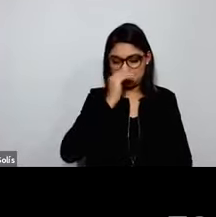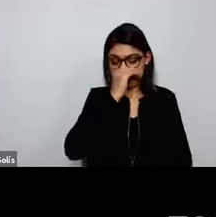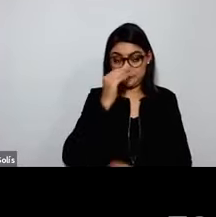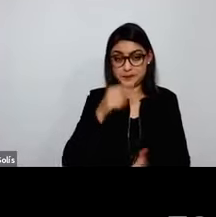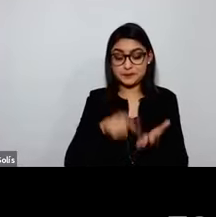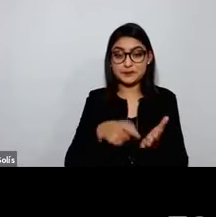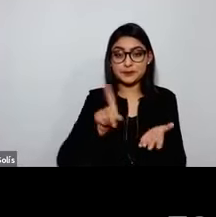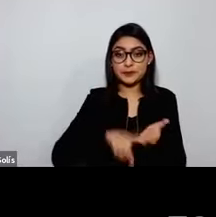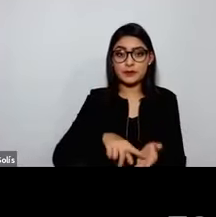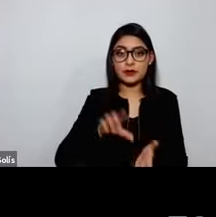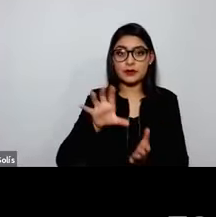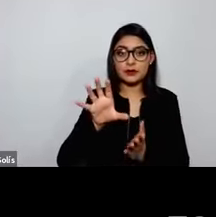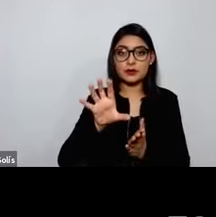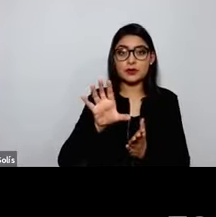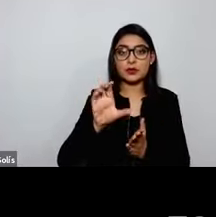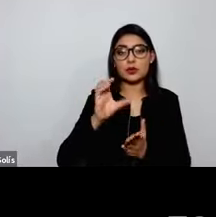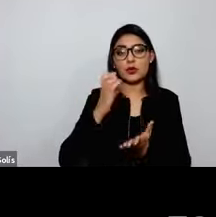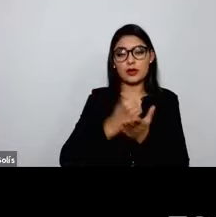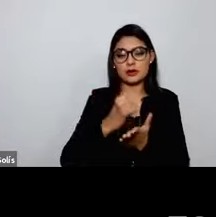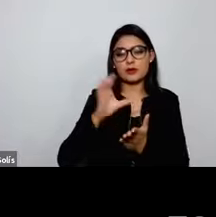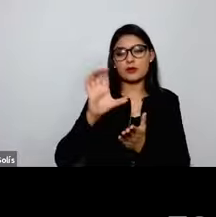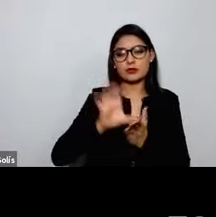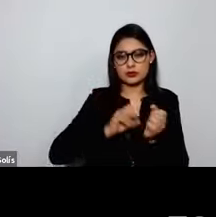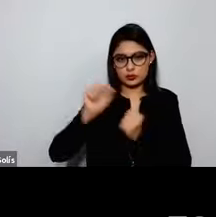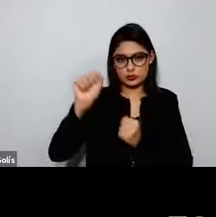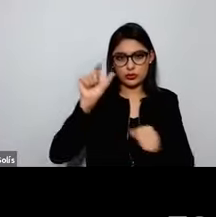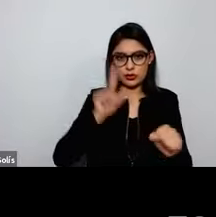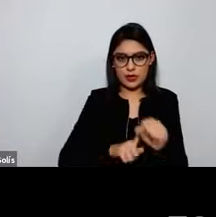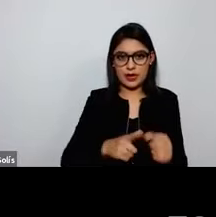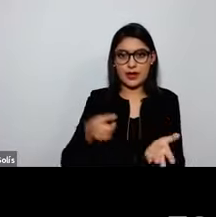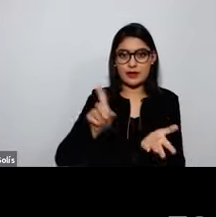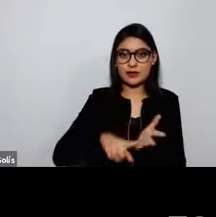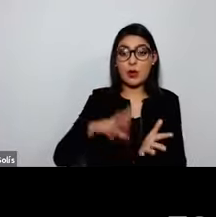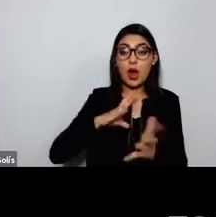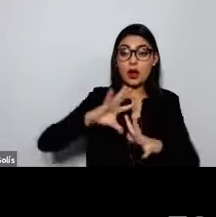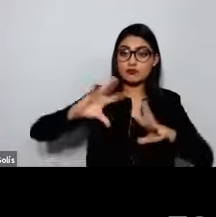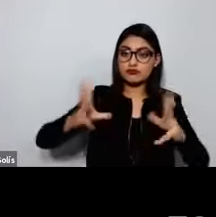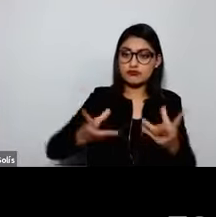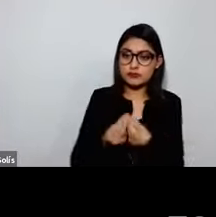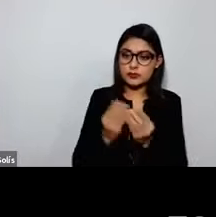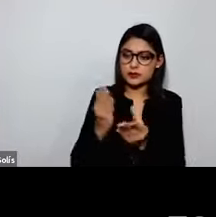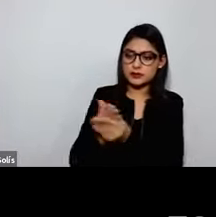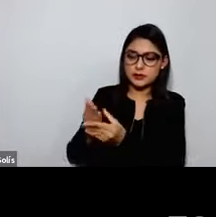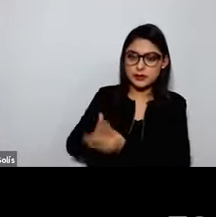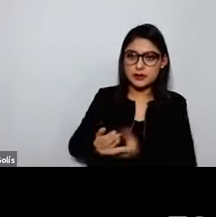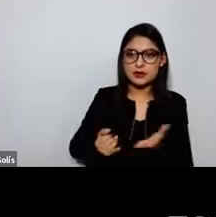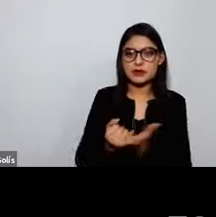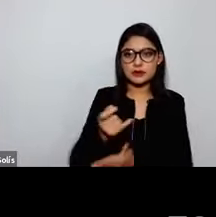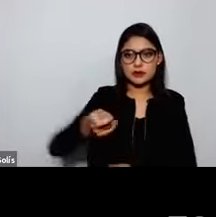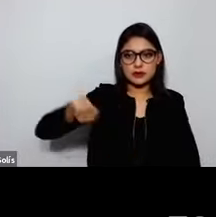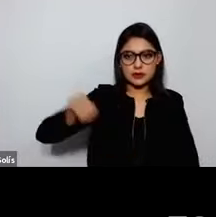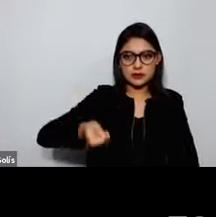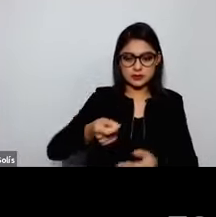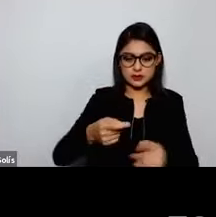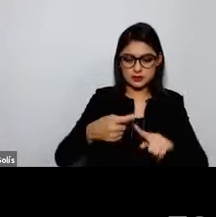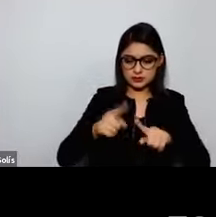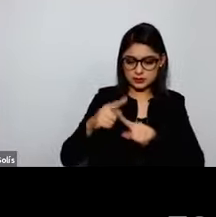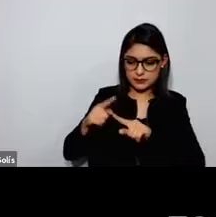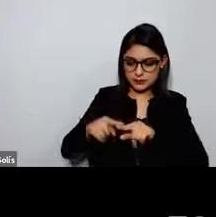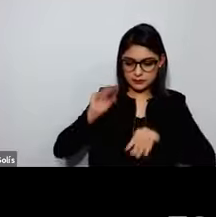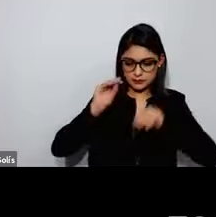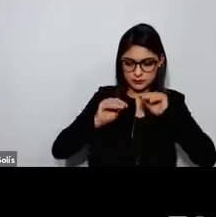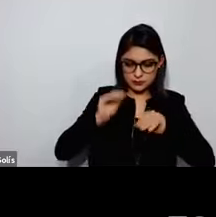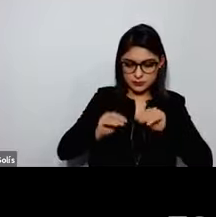cuaderno constitucional que hoy presentamos es un cúmulo de sentencias, sí, es un cúmulo de esfuerzos interpretativos,